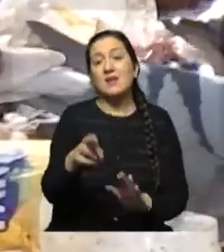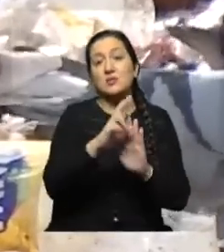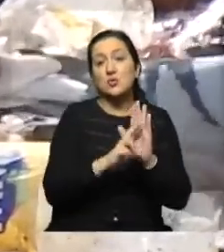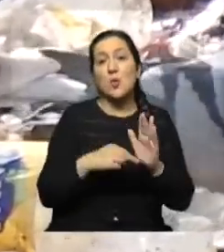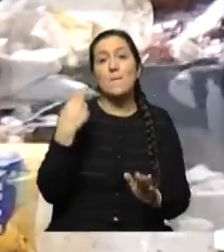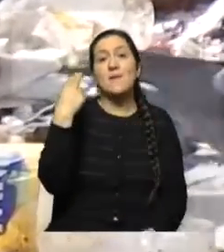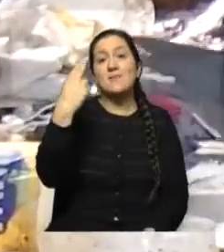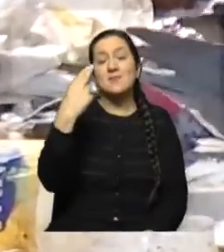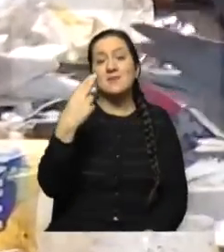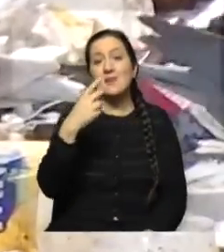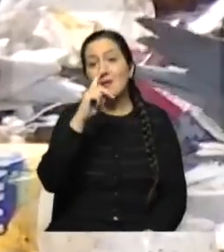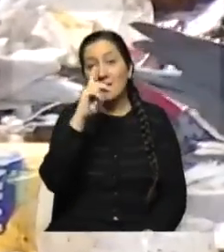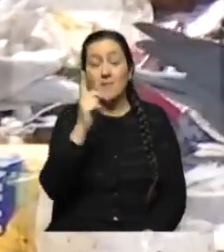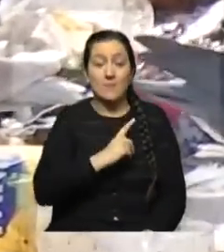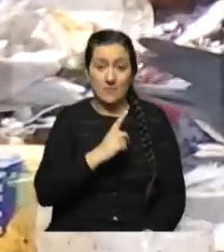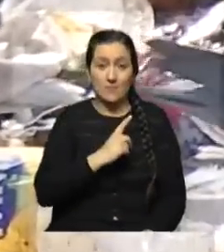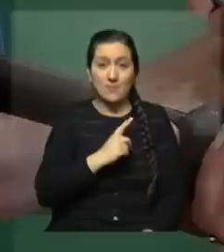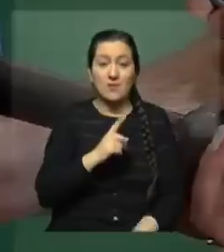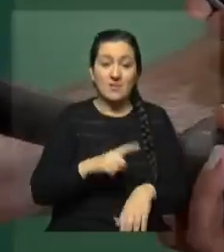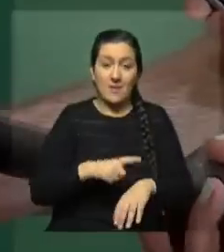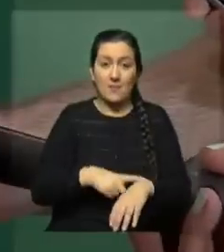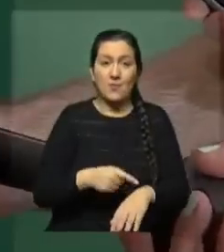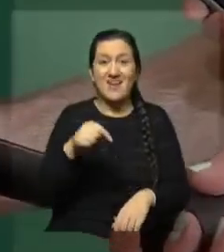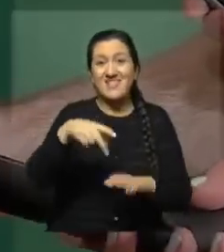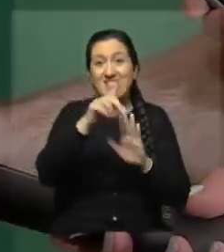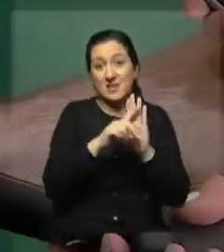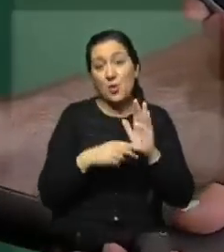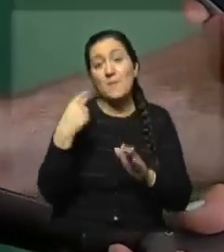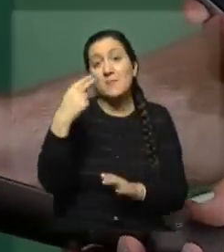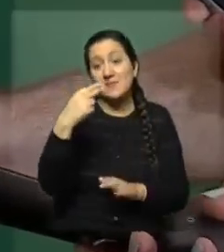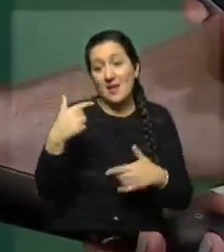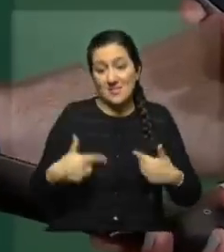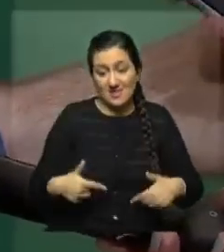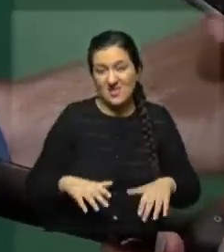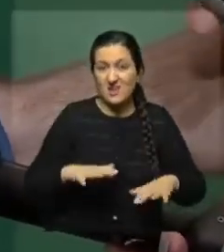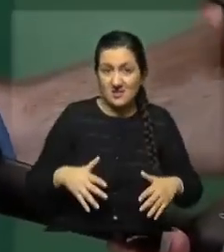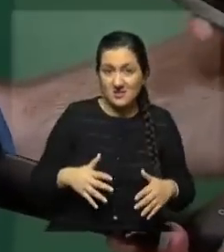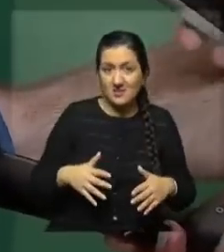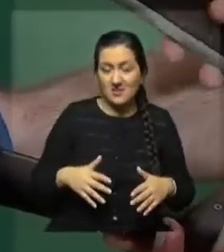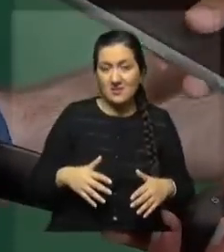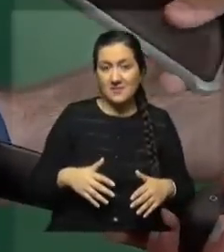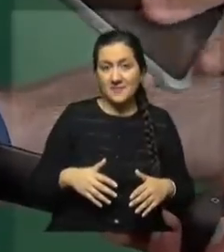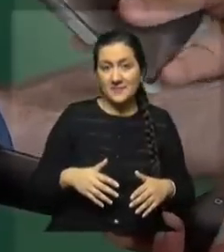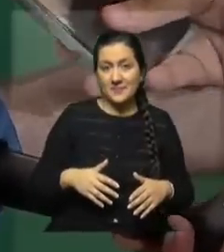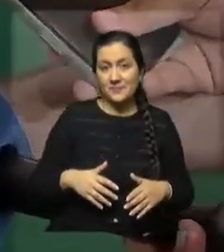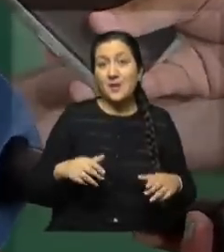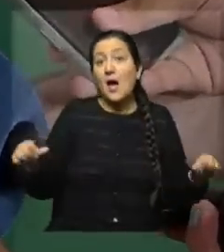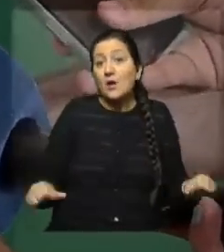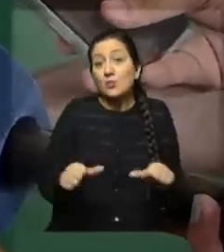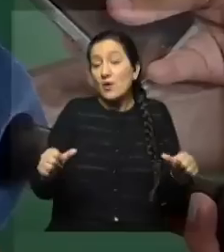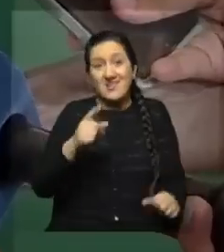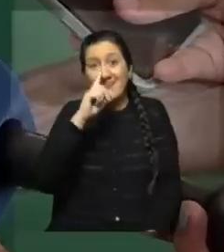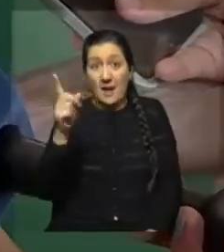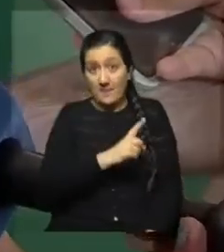permite agilizar los tiempos de intervención de la comuna este decreto lo que permite a la intendencia es actuar